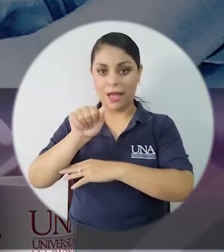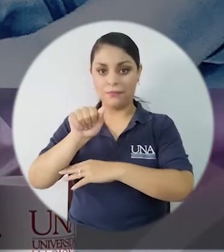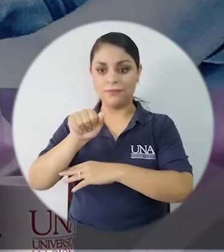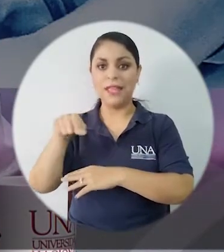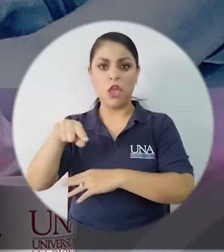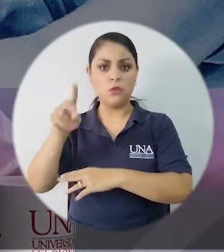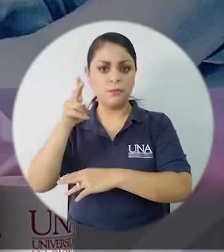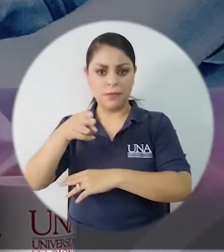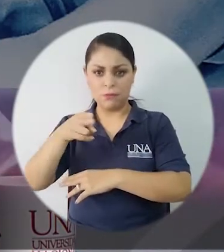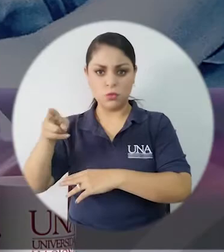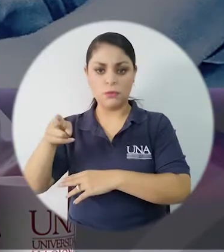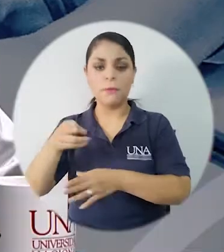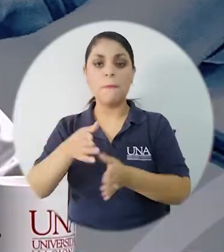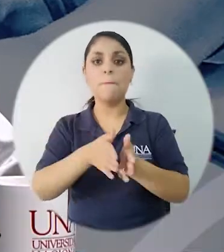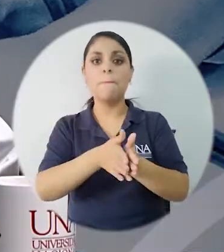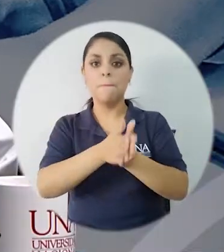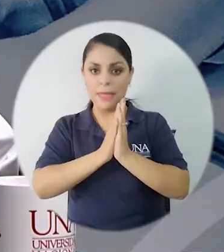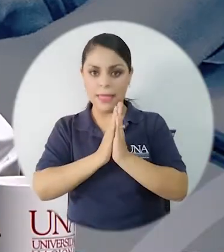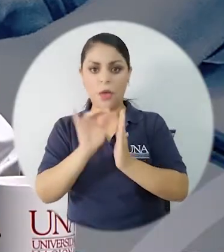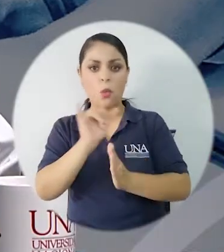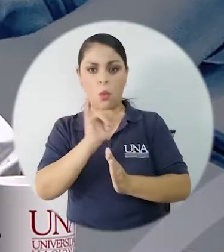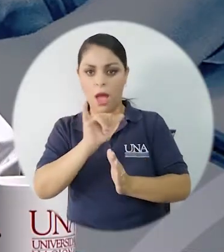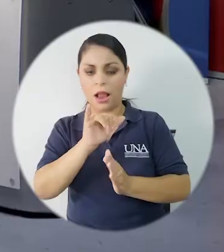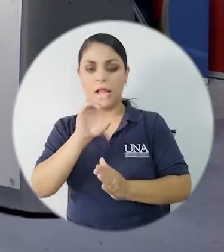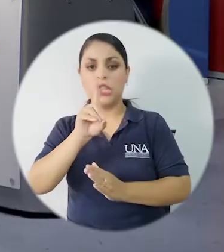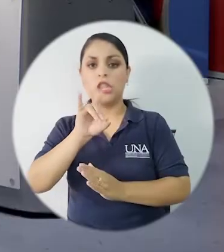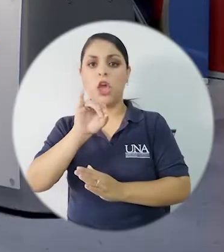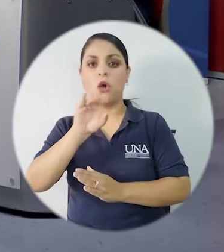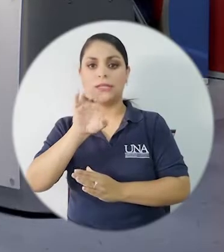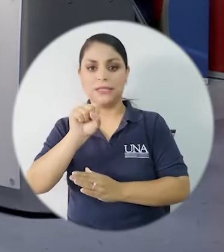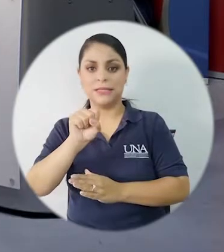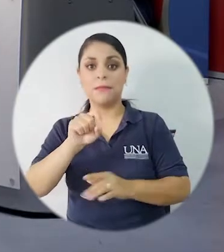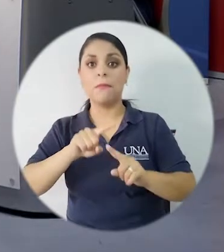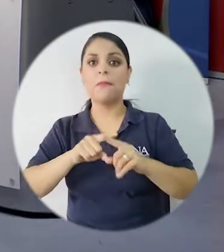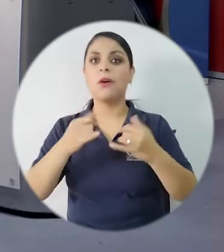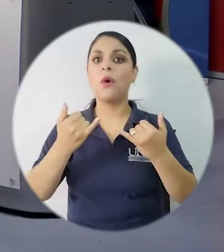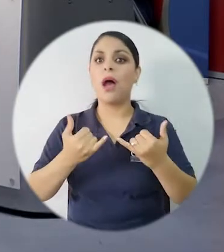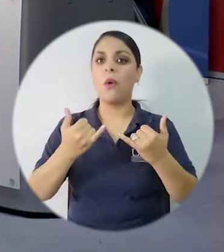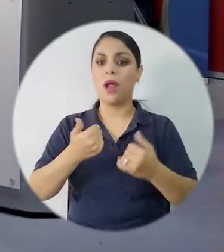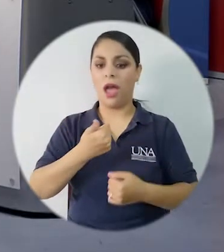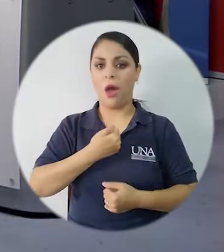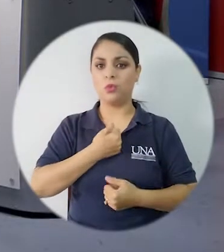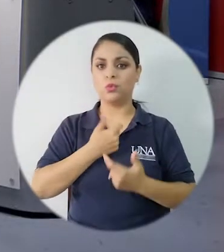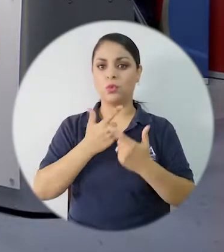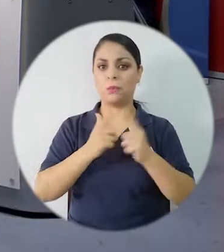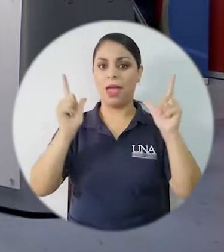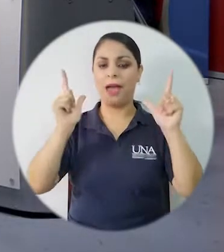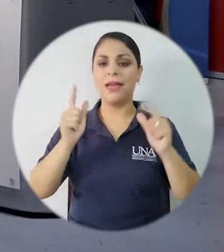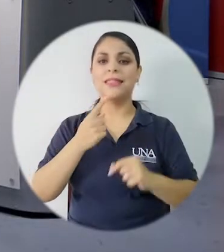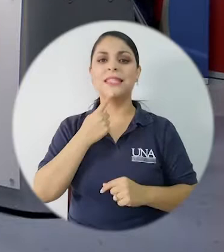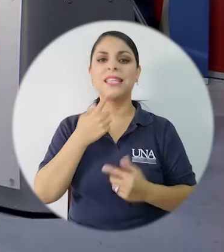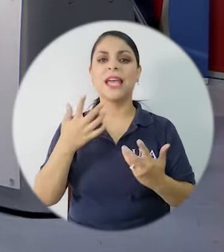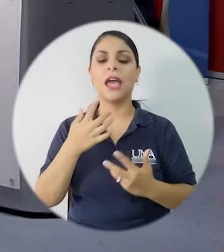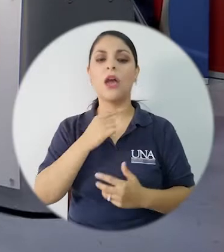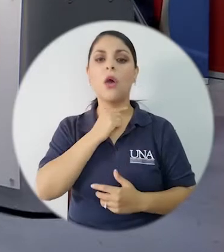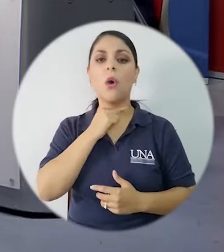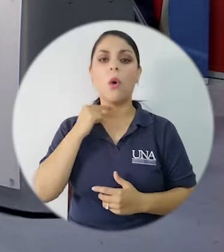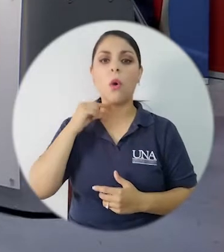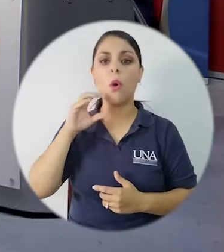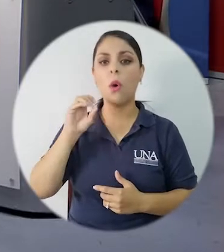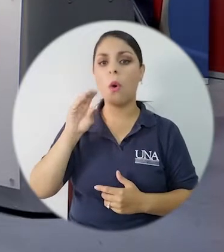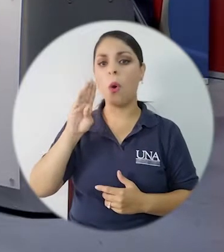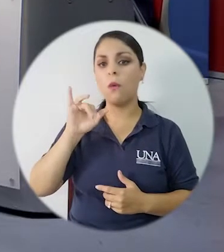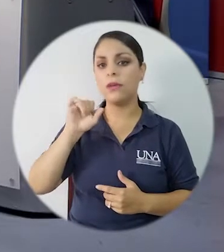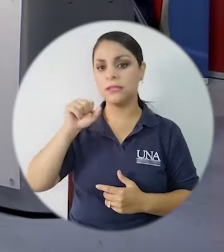solicitando la diócesis después, pero con un discurso de autonomía, diciendo que ojalá que el obispo tiene que ser un